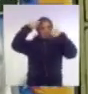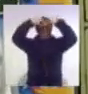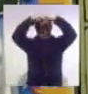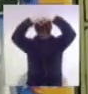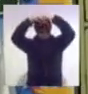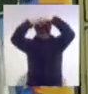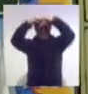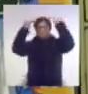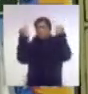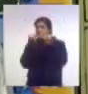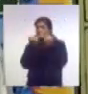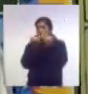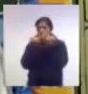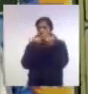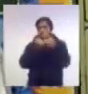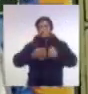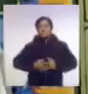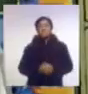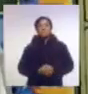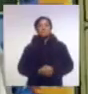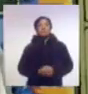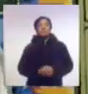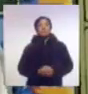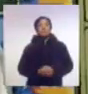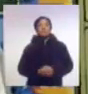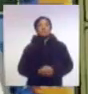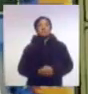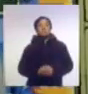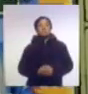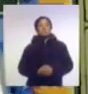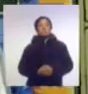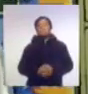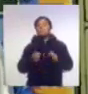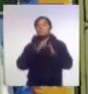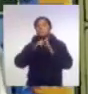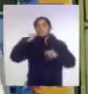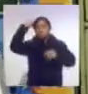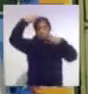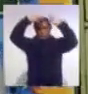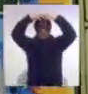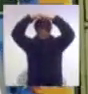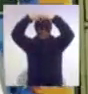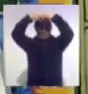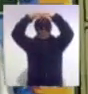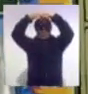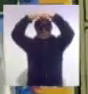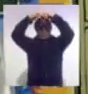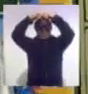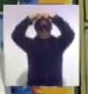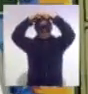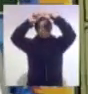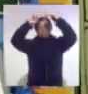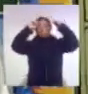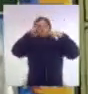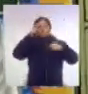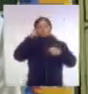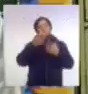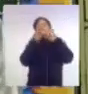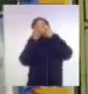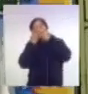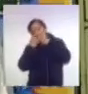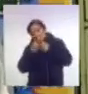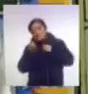ser incluso, por ejemplo, en cerebral, quedarse con hambre a futuro empieza a dar tristeza, empieza